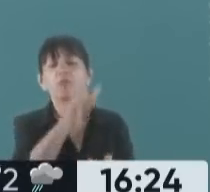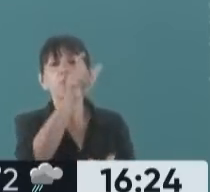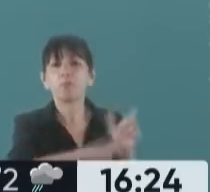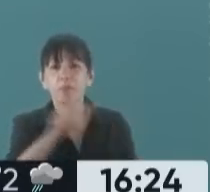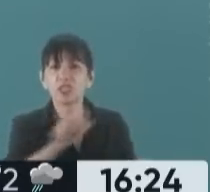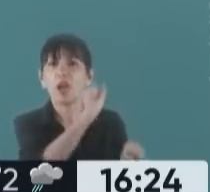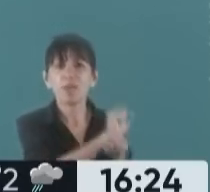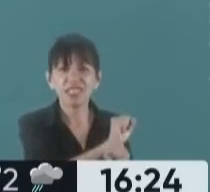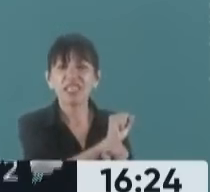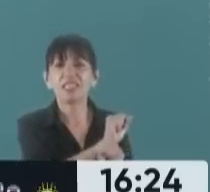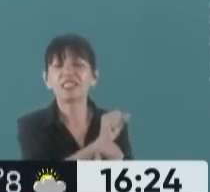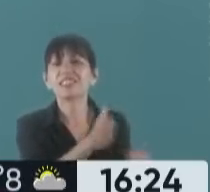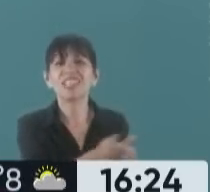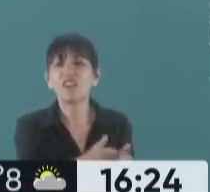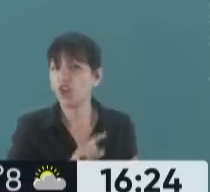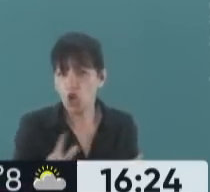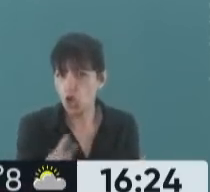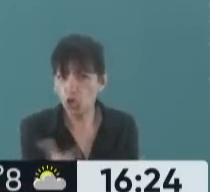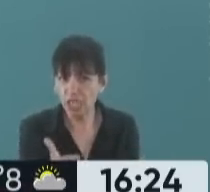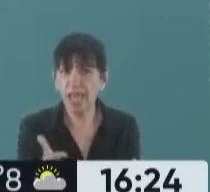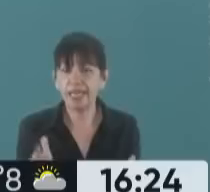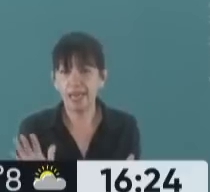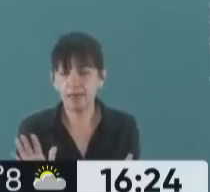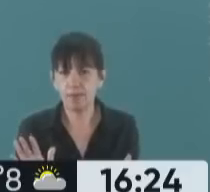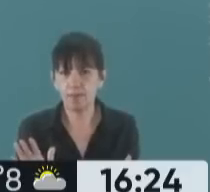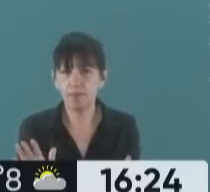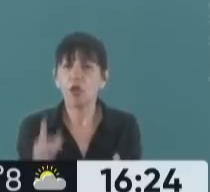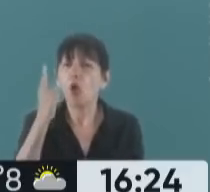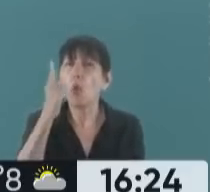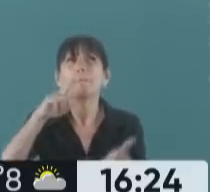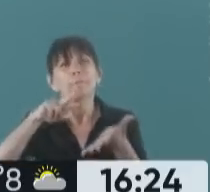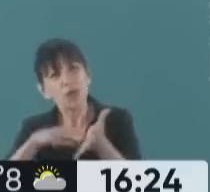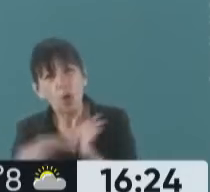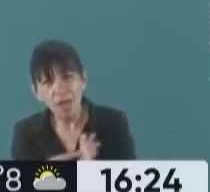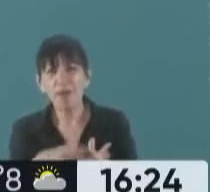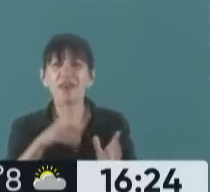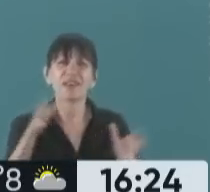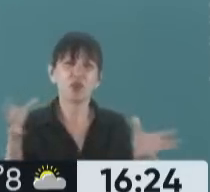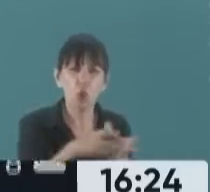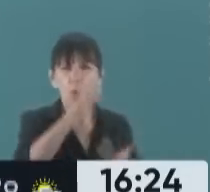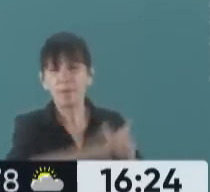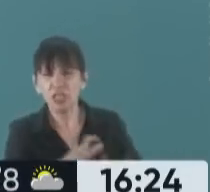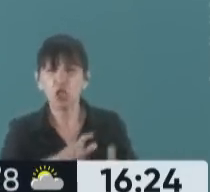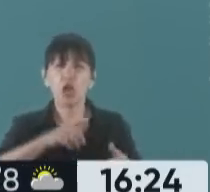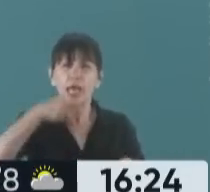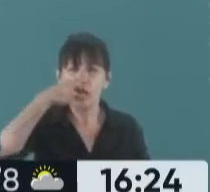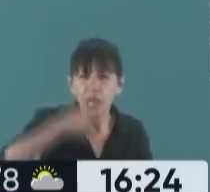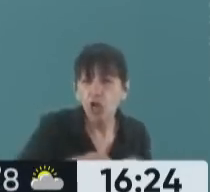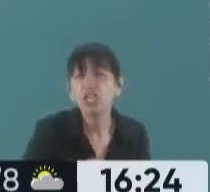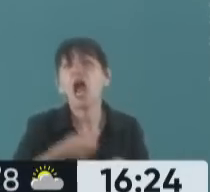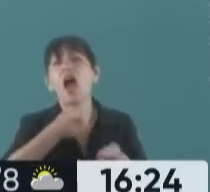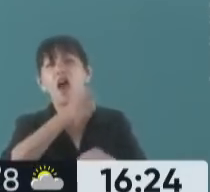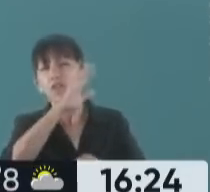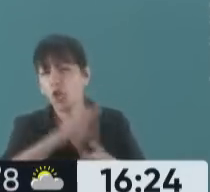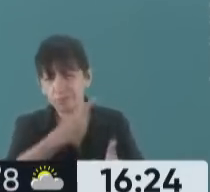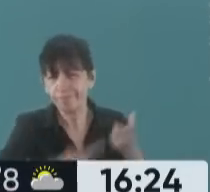teléfono. Digo, lo que hay que, digo, uno de los problemas del crimen organizado y uno de los problemas del narcotráfico es que durante